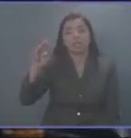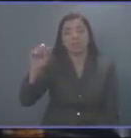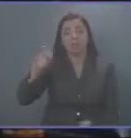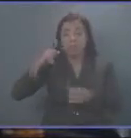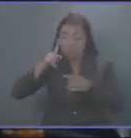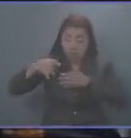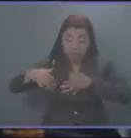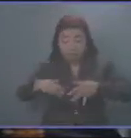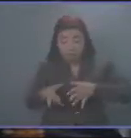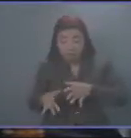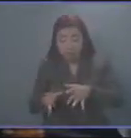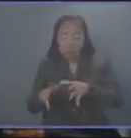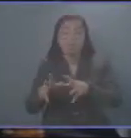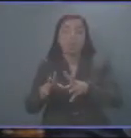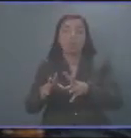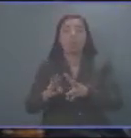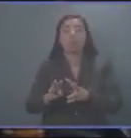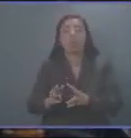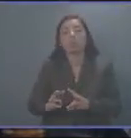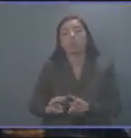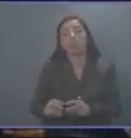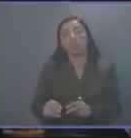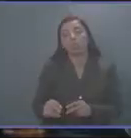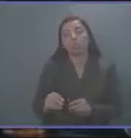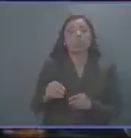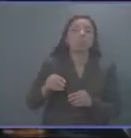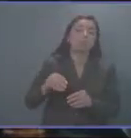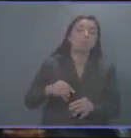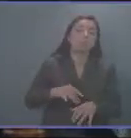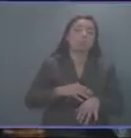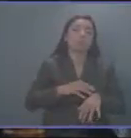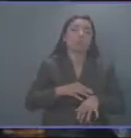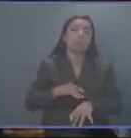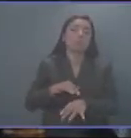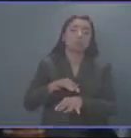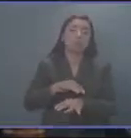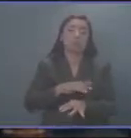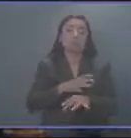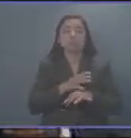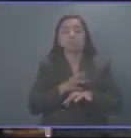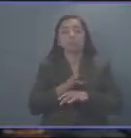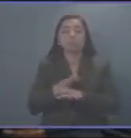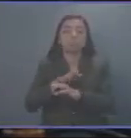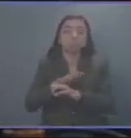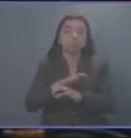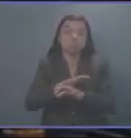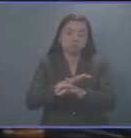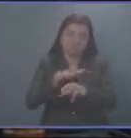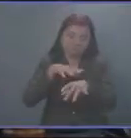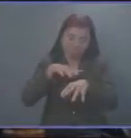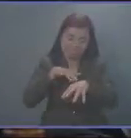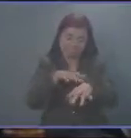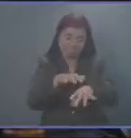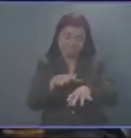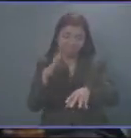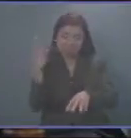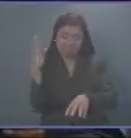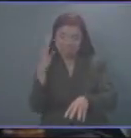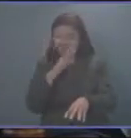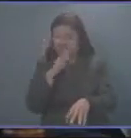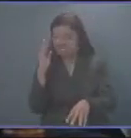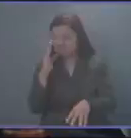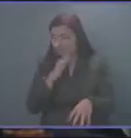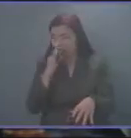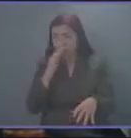en el invierno las aguas que bajan de ese río lo que llevan es una cloaca de las